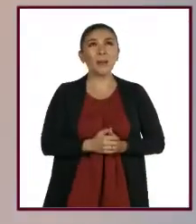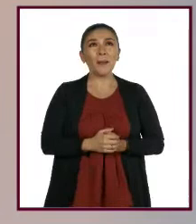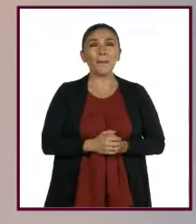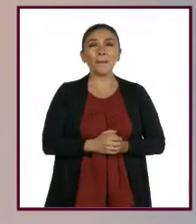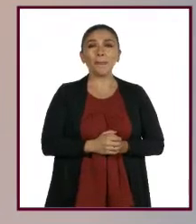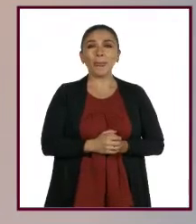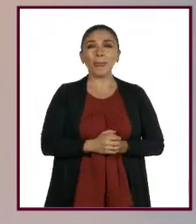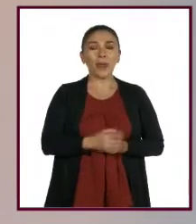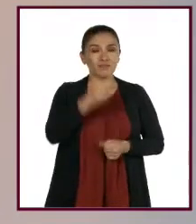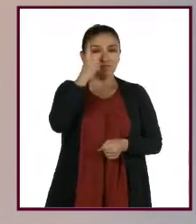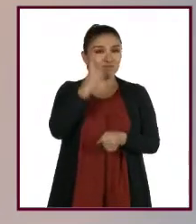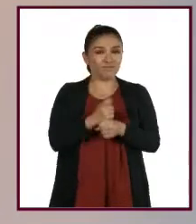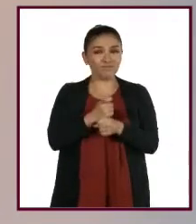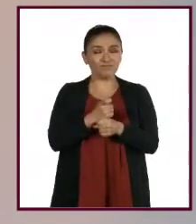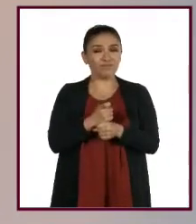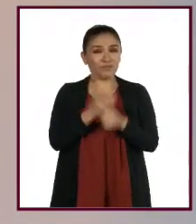primera